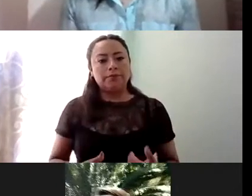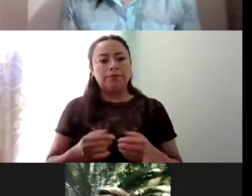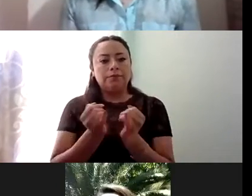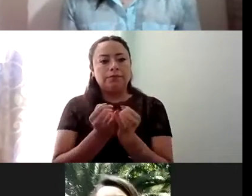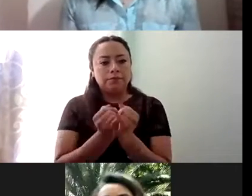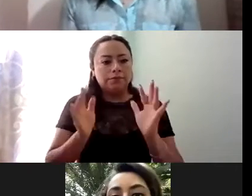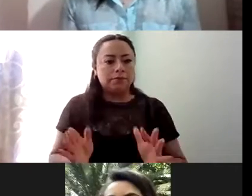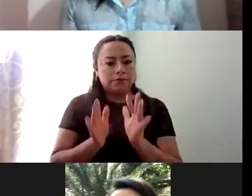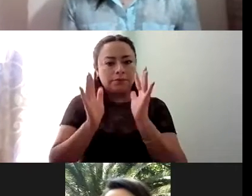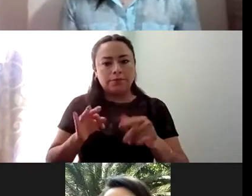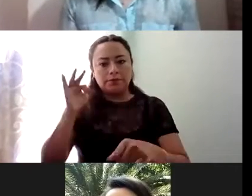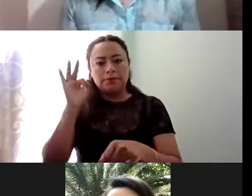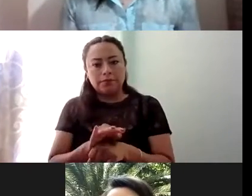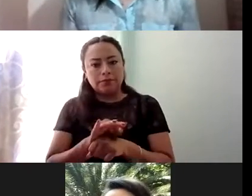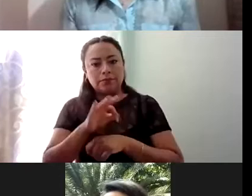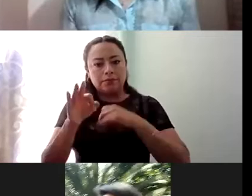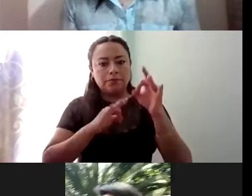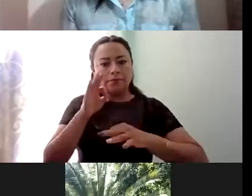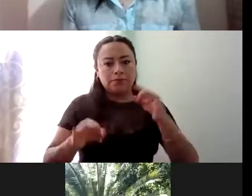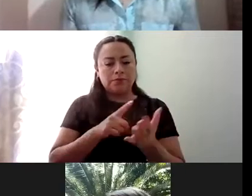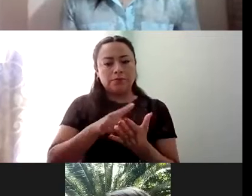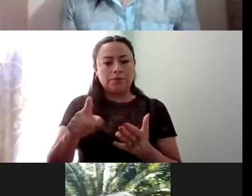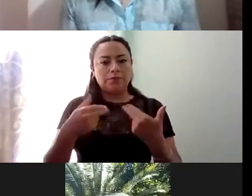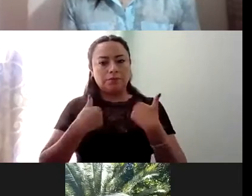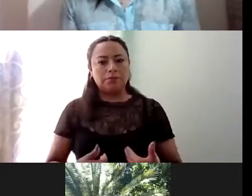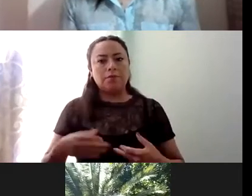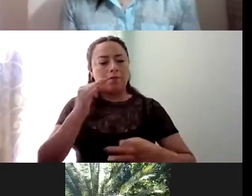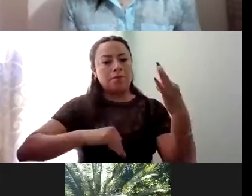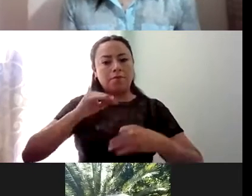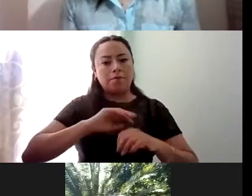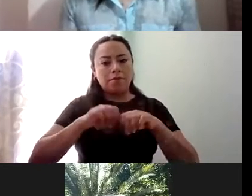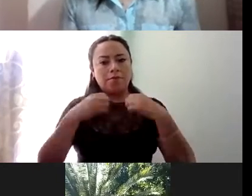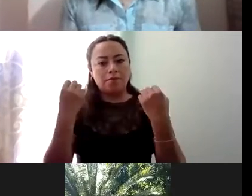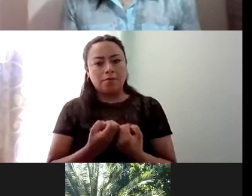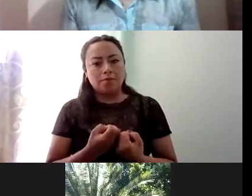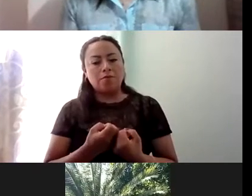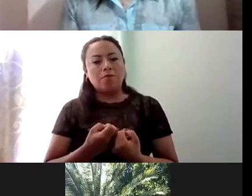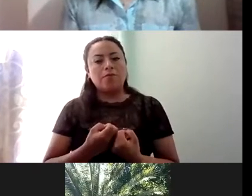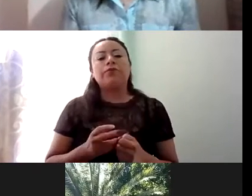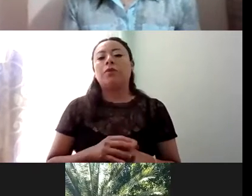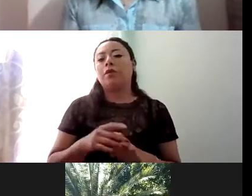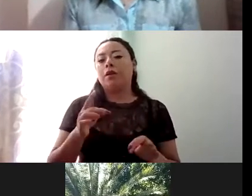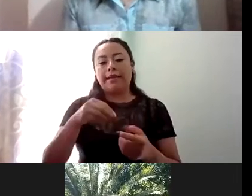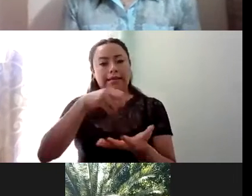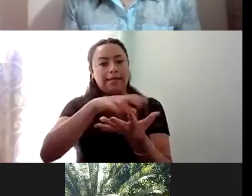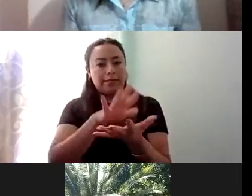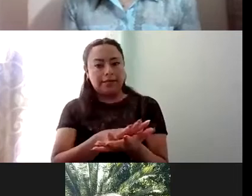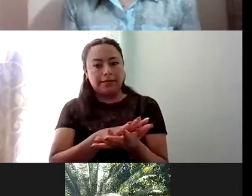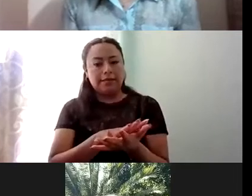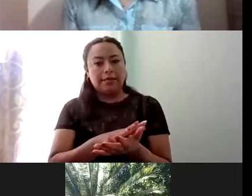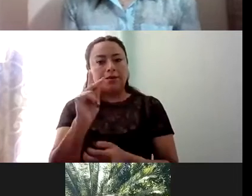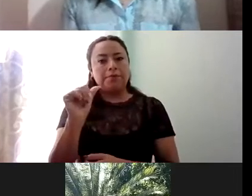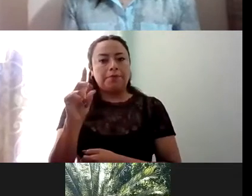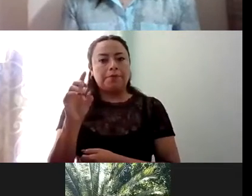sea promoción, defensa y difusión de los derechos humanos a todas las organizaciones de la sociedad civil que estaban inscritas en el padrón de la